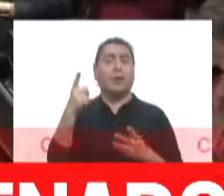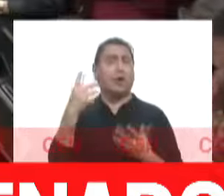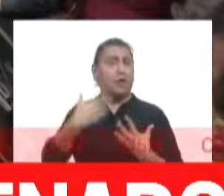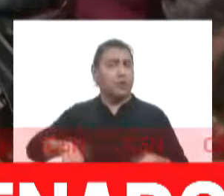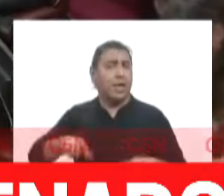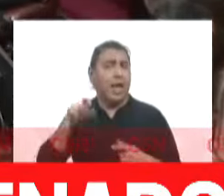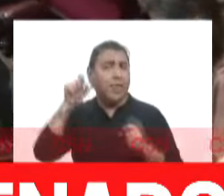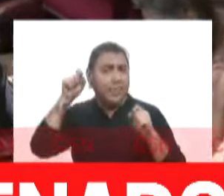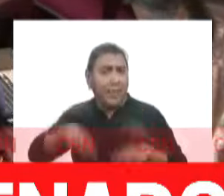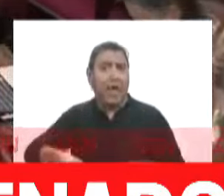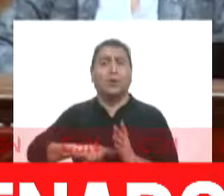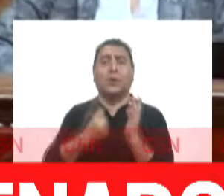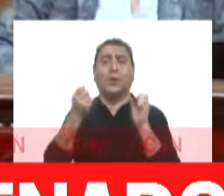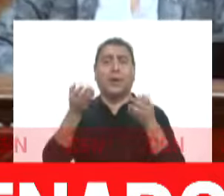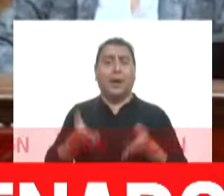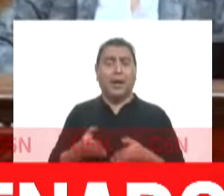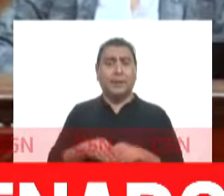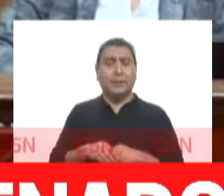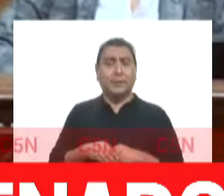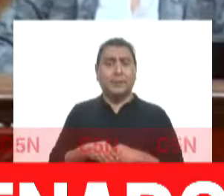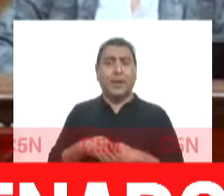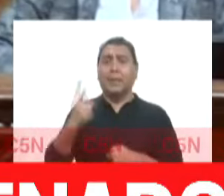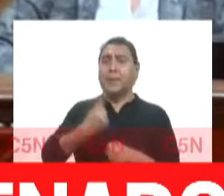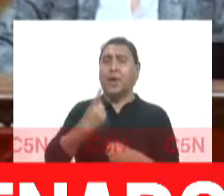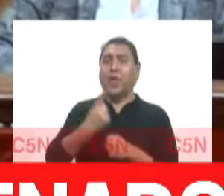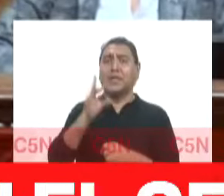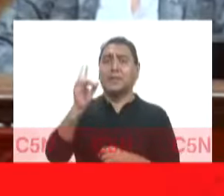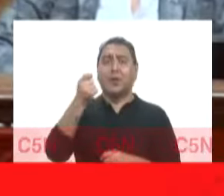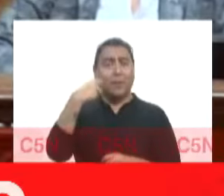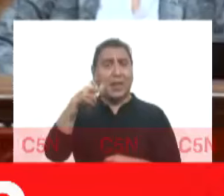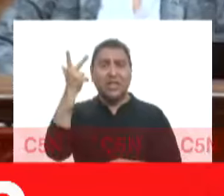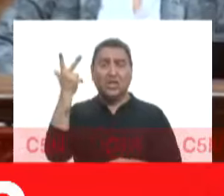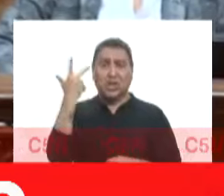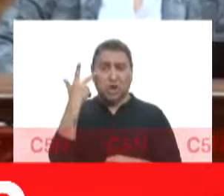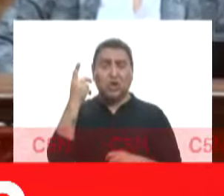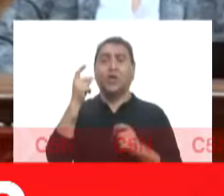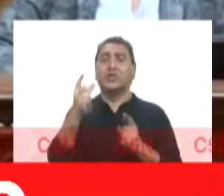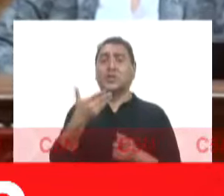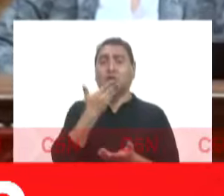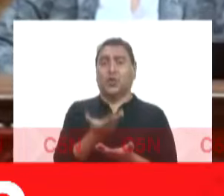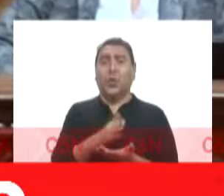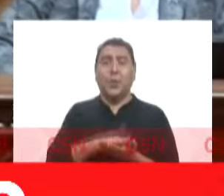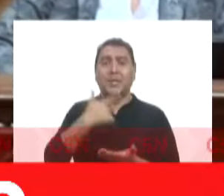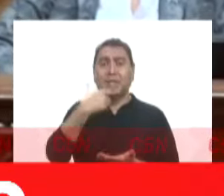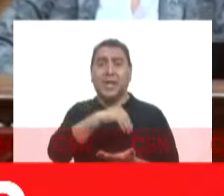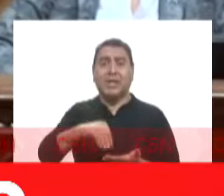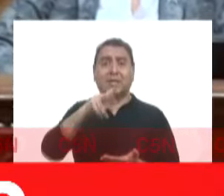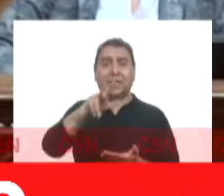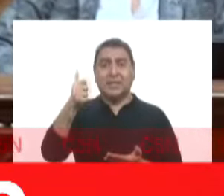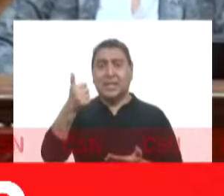Ciudad Autónoma de Buenos Aires, República Argentina, el 1 de diciembre de 2018. Referencia Senado 367 del